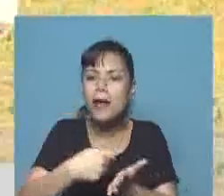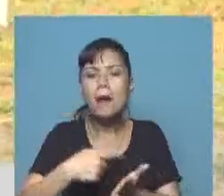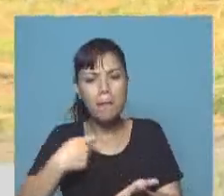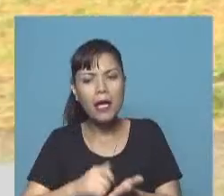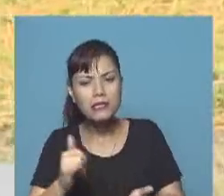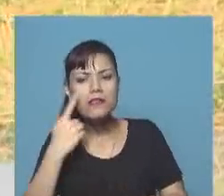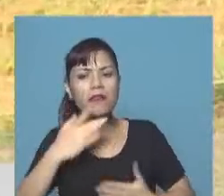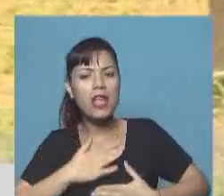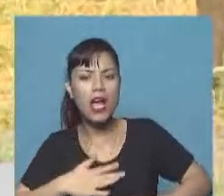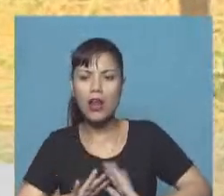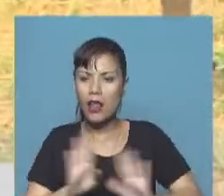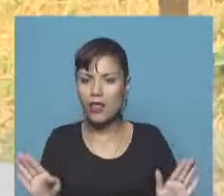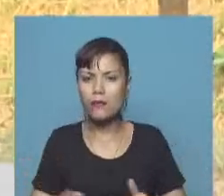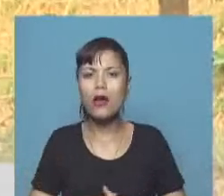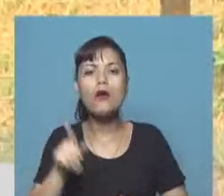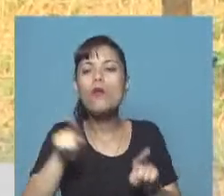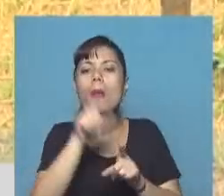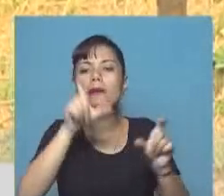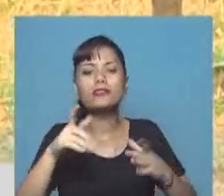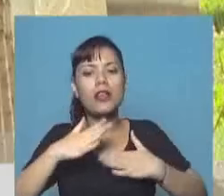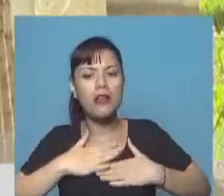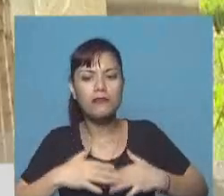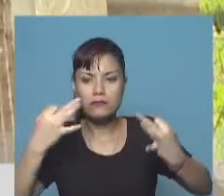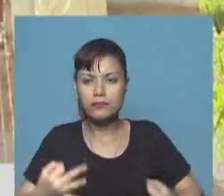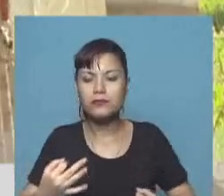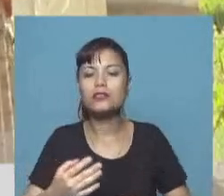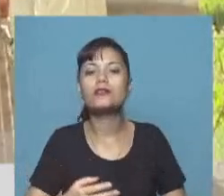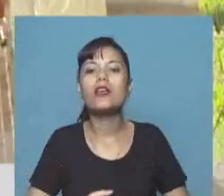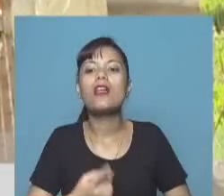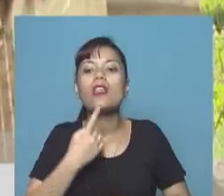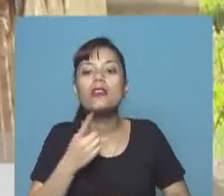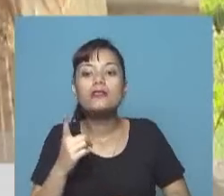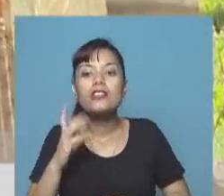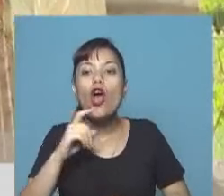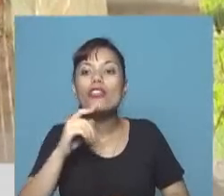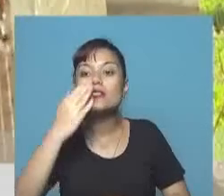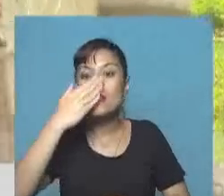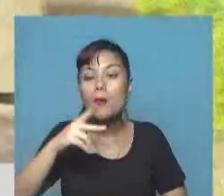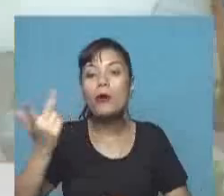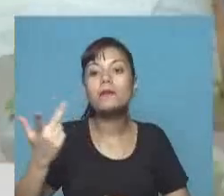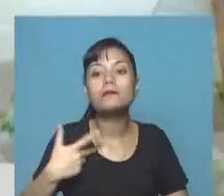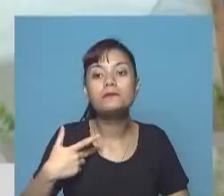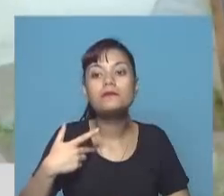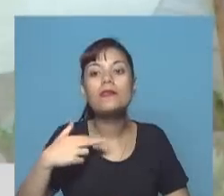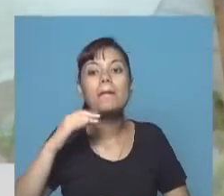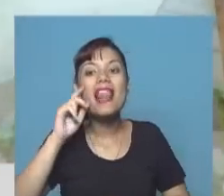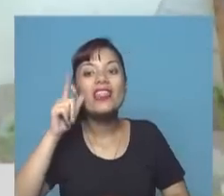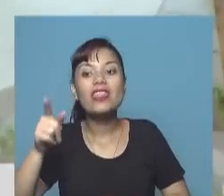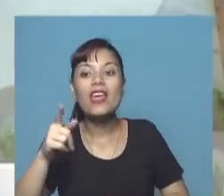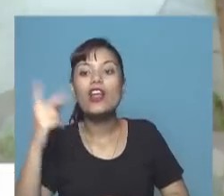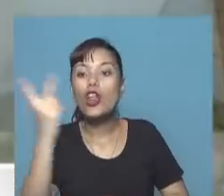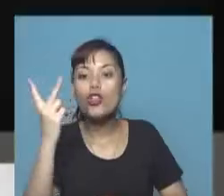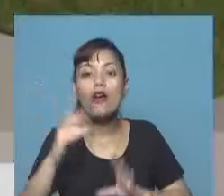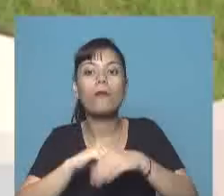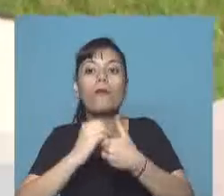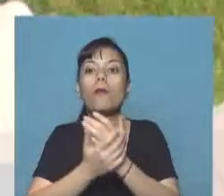pagarlo y vamos a vivir tranquilo, como gente civilizada. Supuestamente en la de Otacé, y bueno, le dijeron a Menéndez ahora y los dos, entre los dos, se